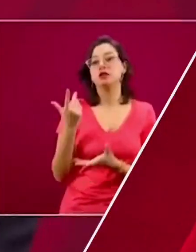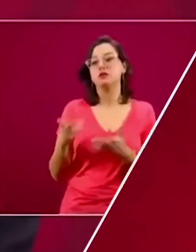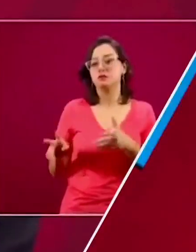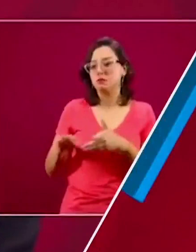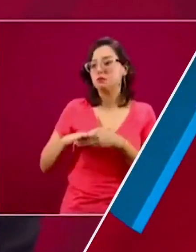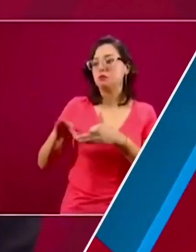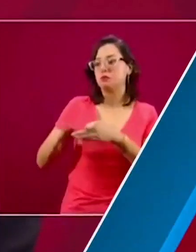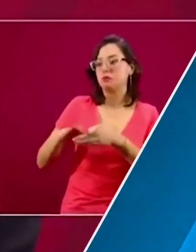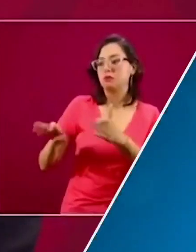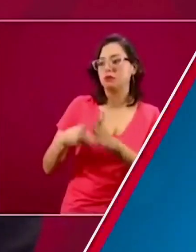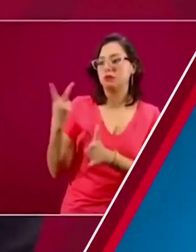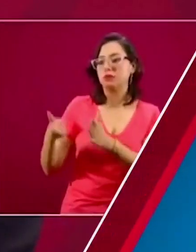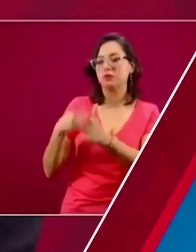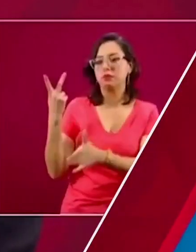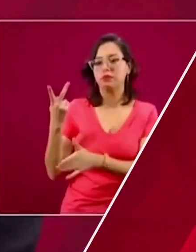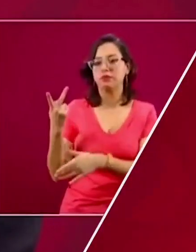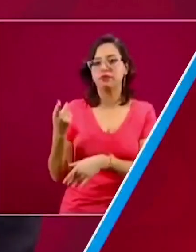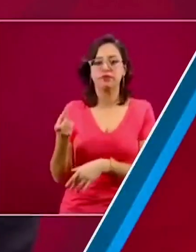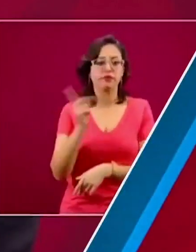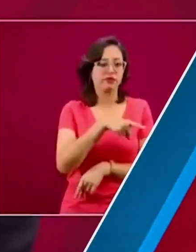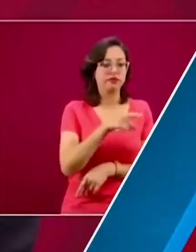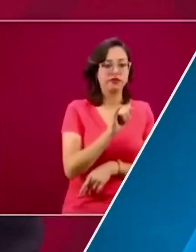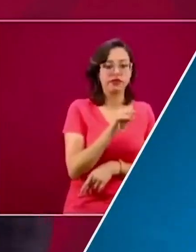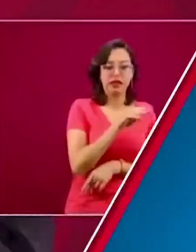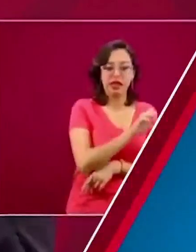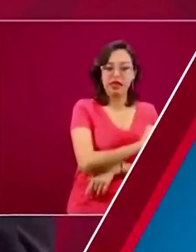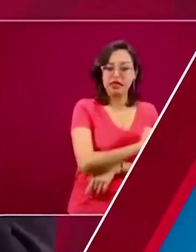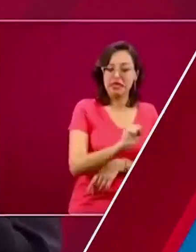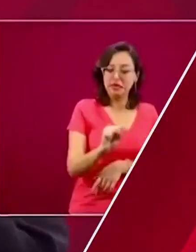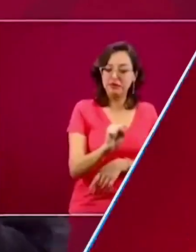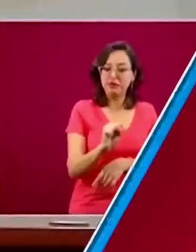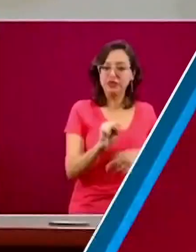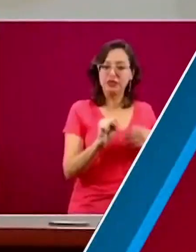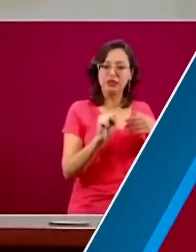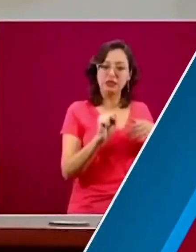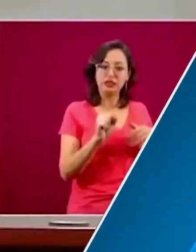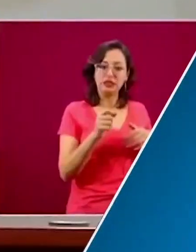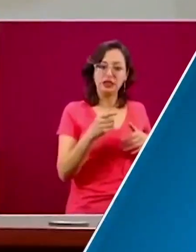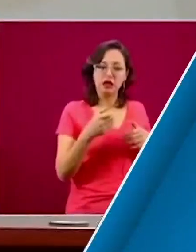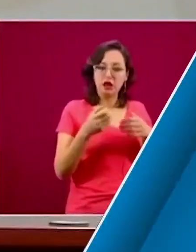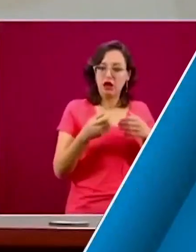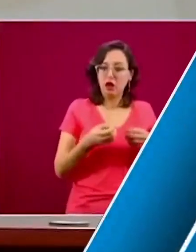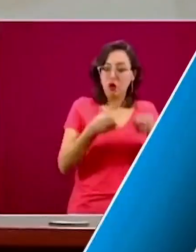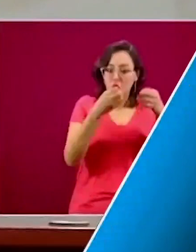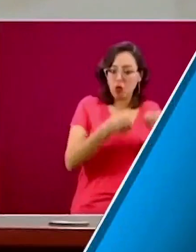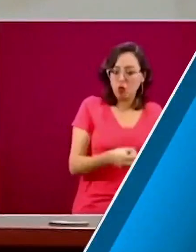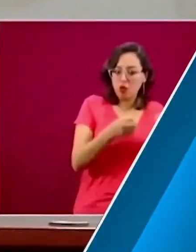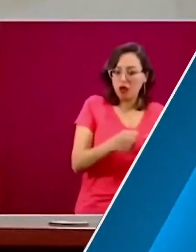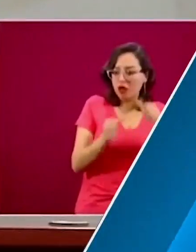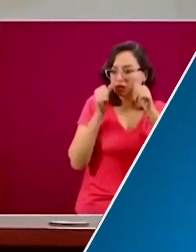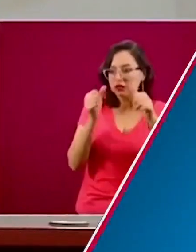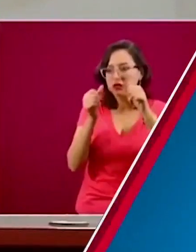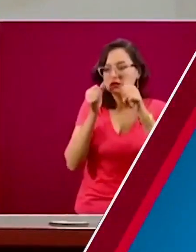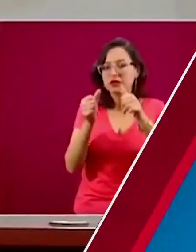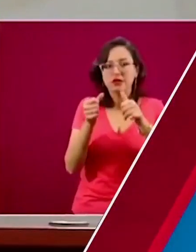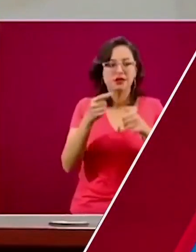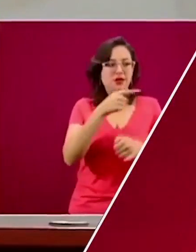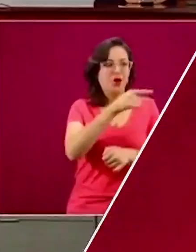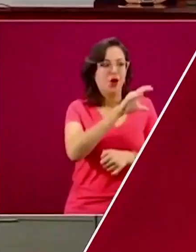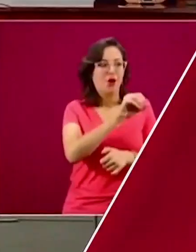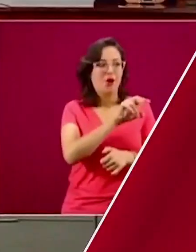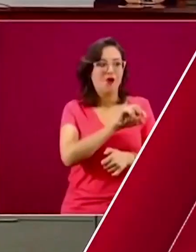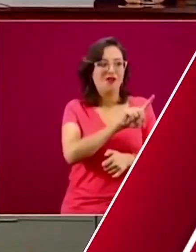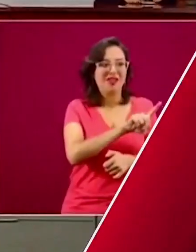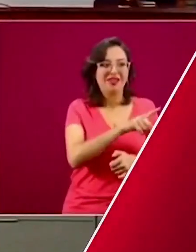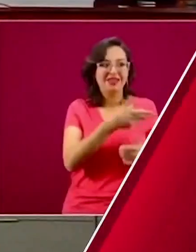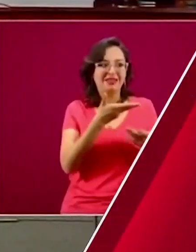leve, 8 de cada 10. Remarcó que si se pertenece a cualquiera de los grupos vulnerables, verán comprometida su salud, razón por la que deben